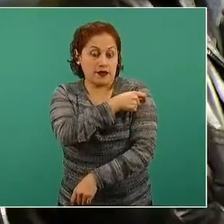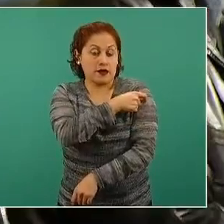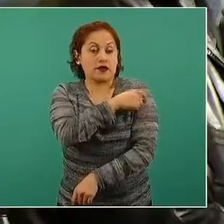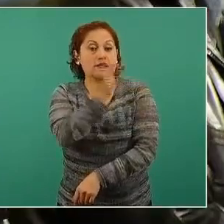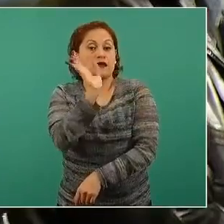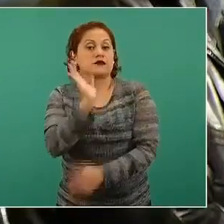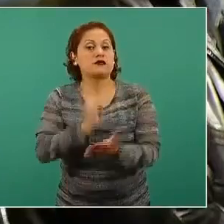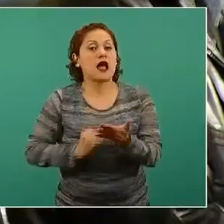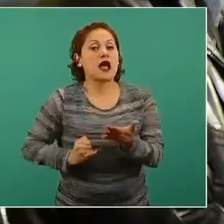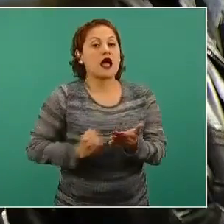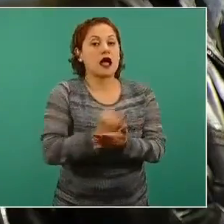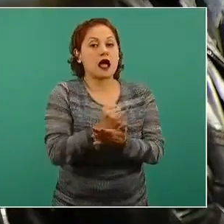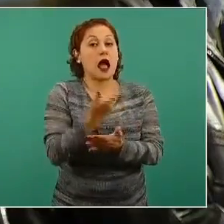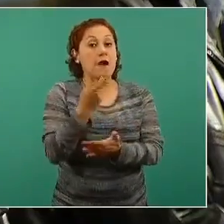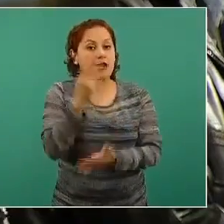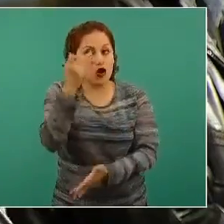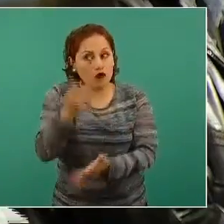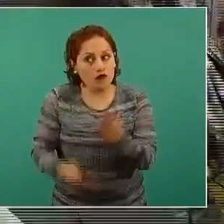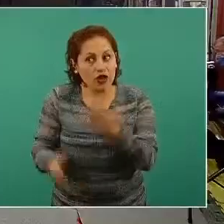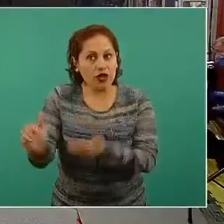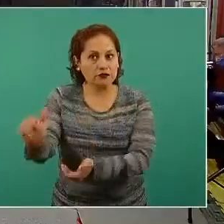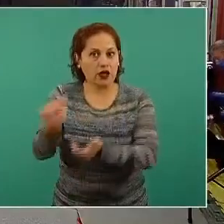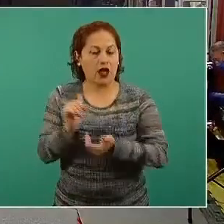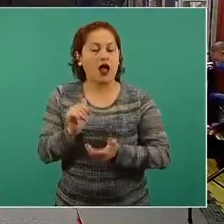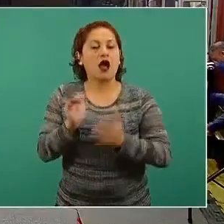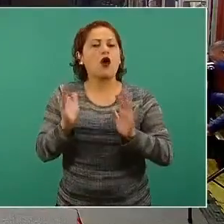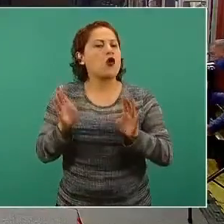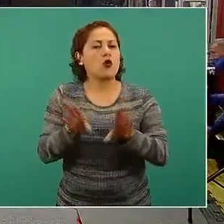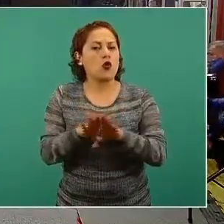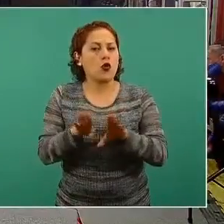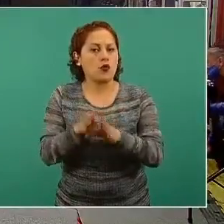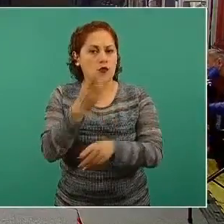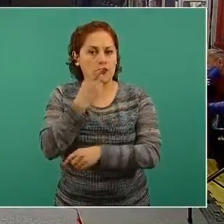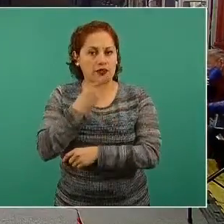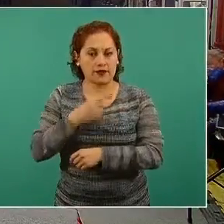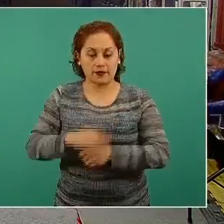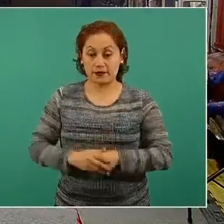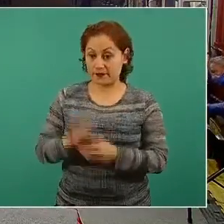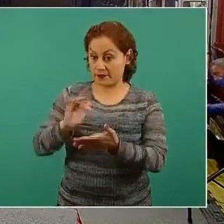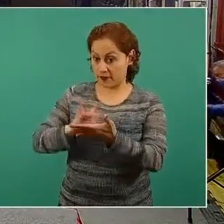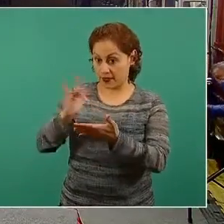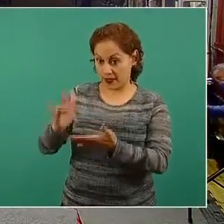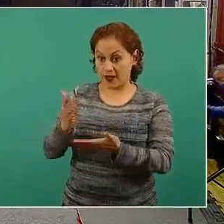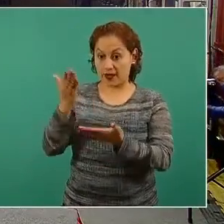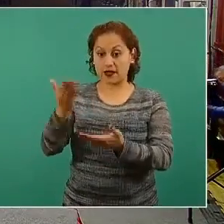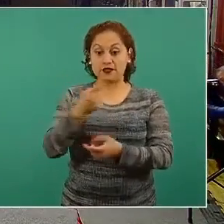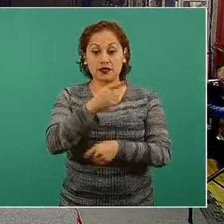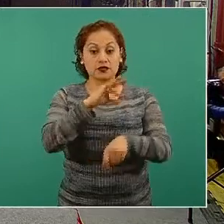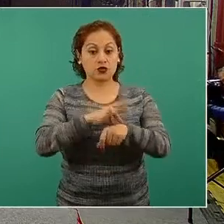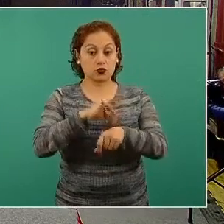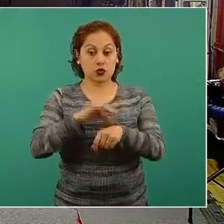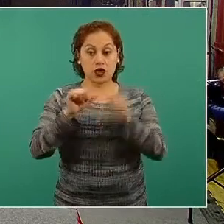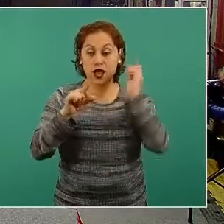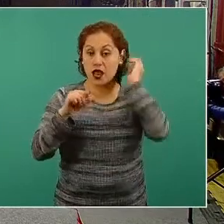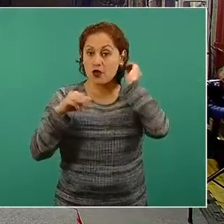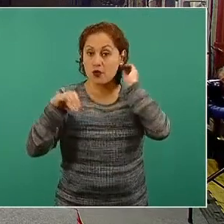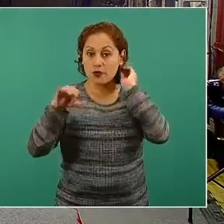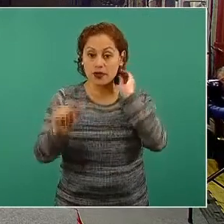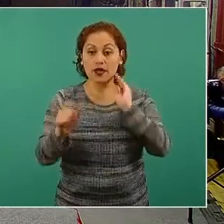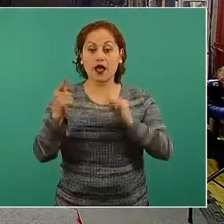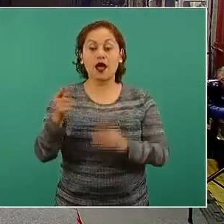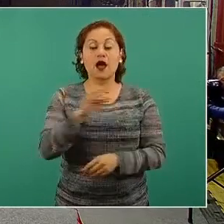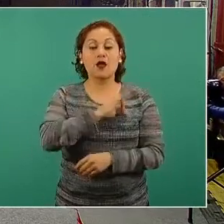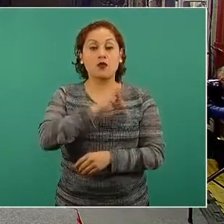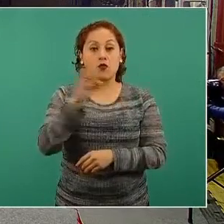de vacunas. Esas dos. Muchísimas gracias, compañero. Le pediríamos al doctor José Luis Salomía Segarra si nos puede